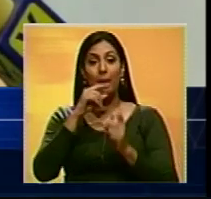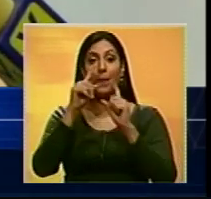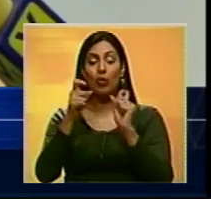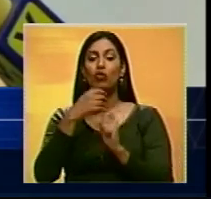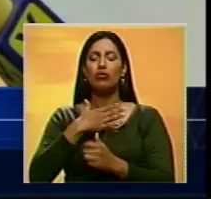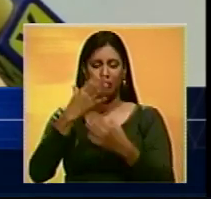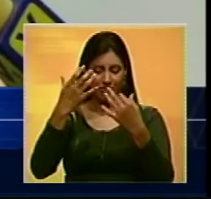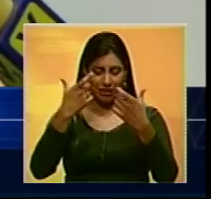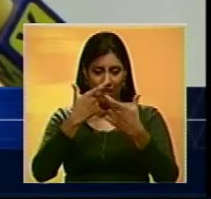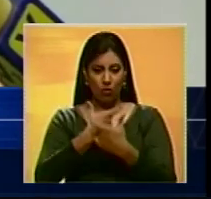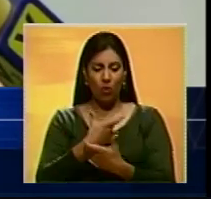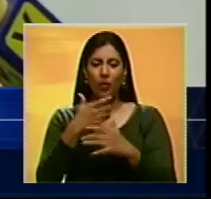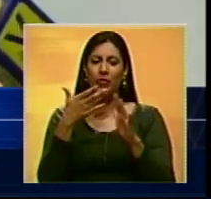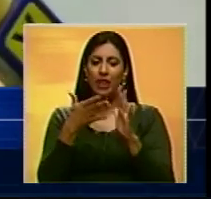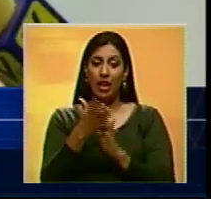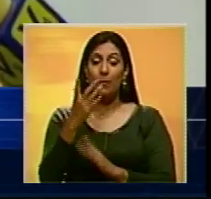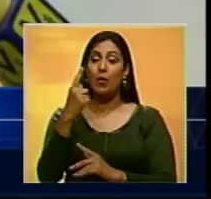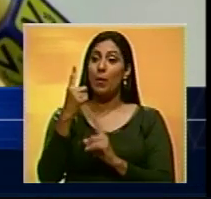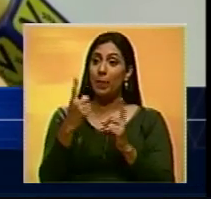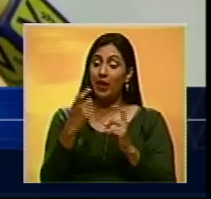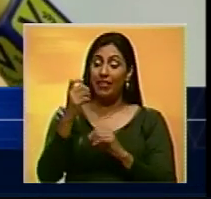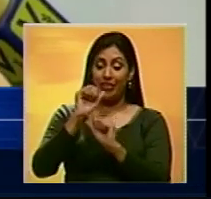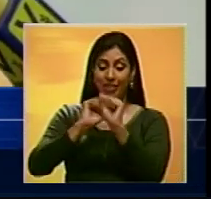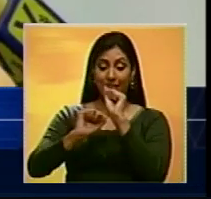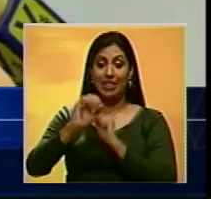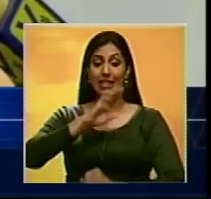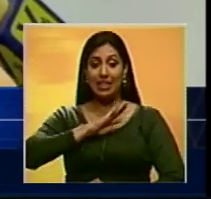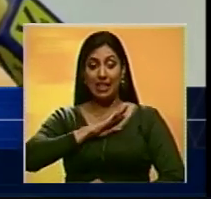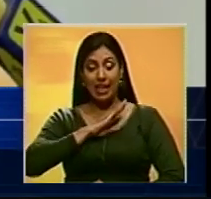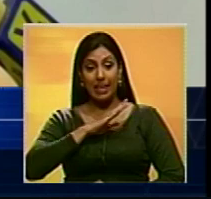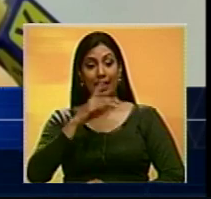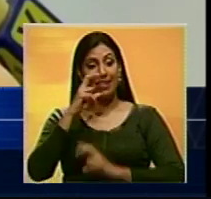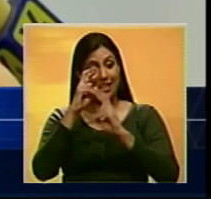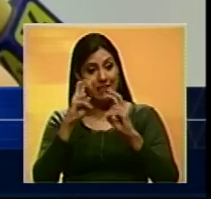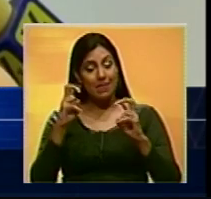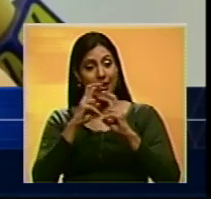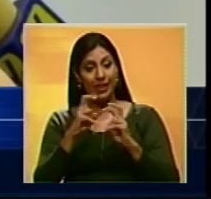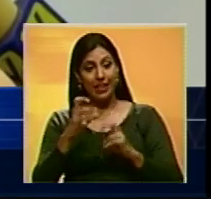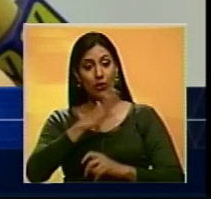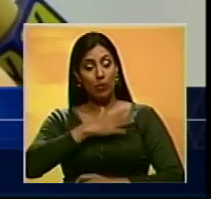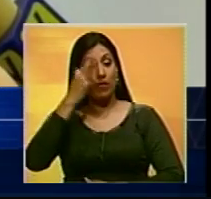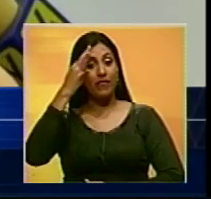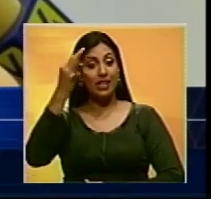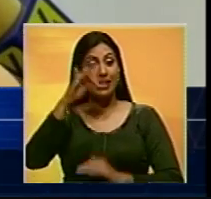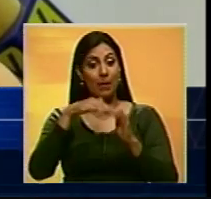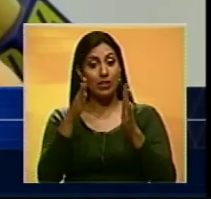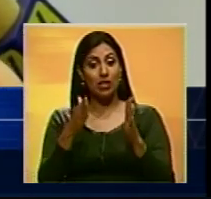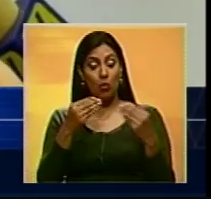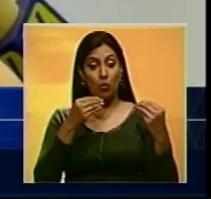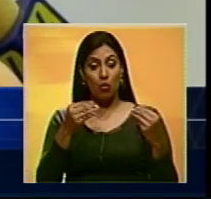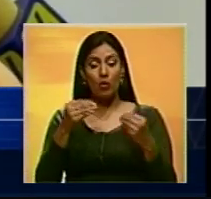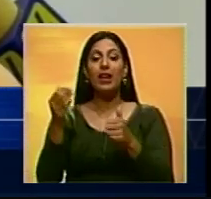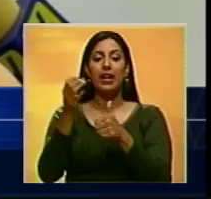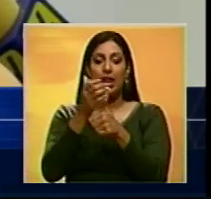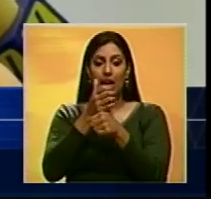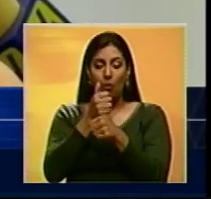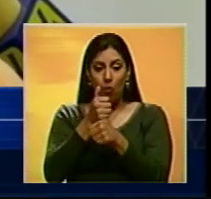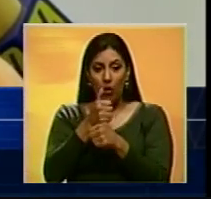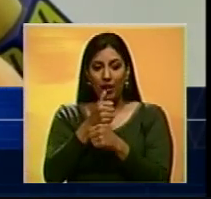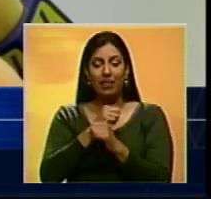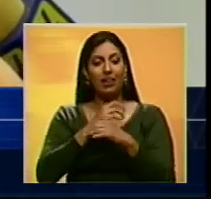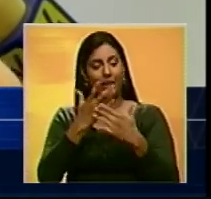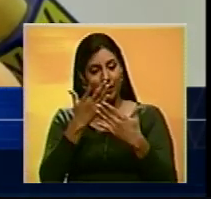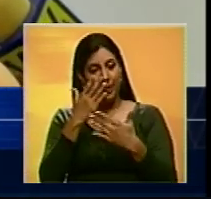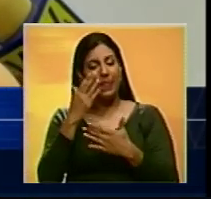estamos convencidos de que con los argumentos de defensa que tenemos, con los actos de investigación que llevó la Fiscalía del Ministerio Público, lograremos sin duda alguna